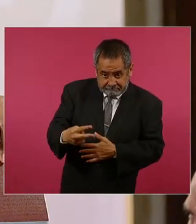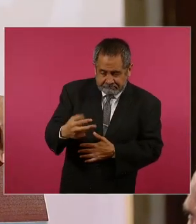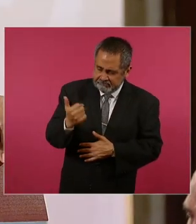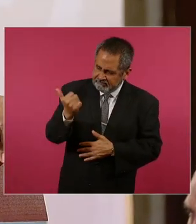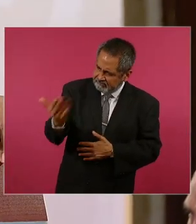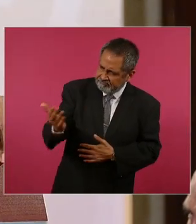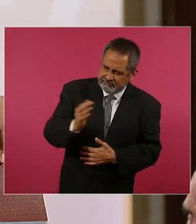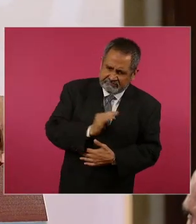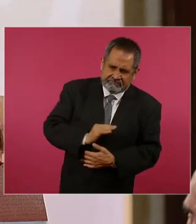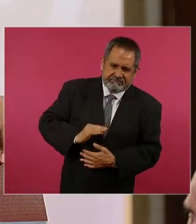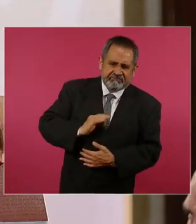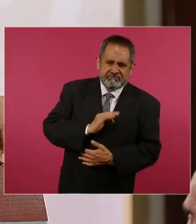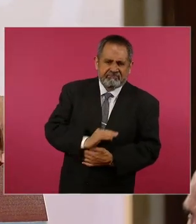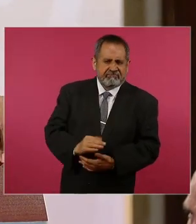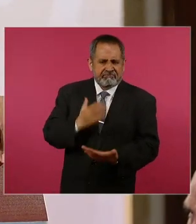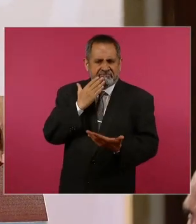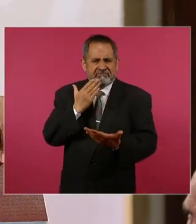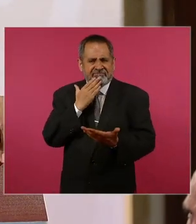que esto es